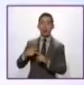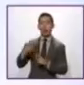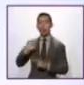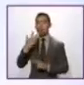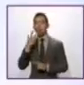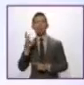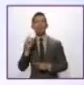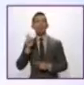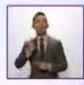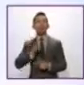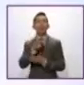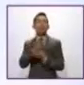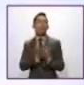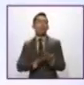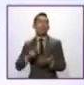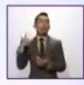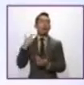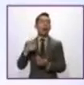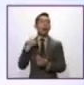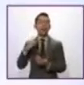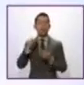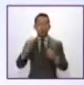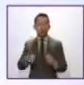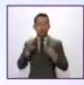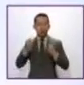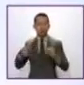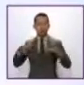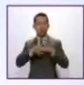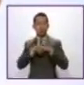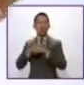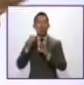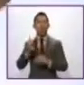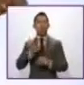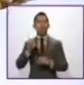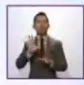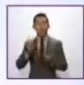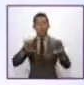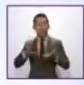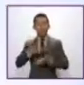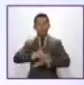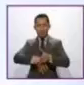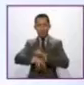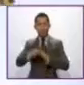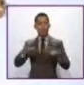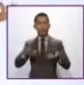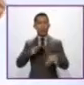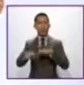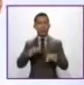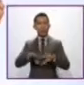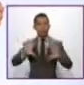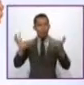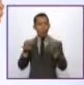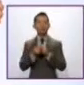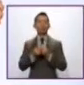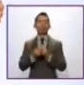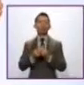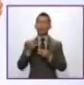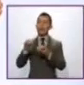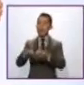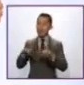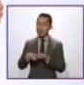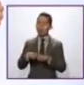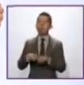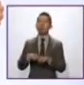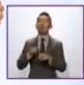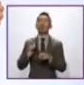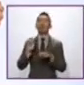queretanos, que somos una sola fuerza, que nos pongamos a trabajar, que lo hagamos juntos, que lo hagamos de la mano y que lo